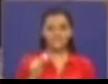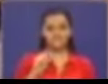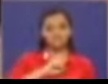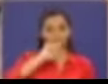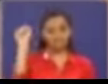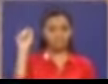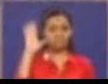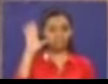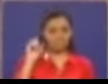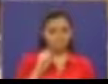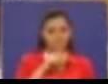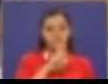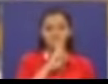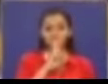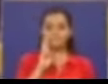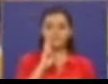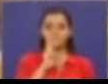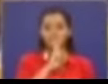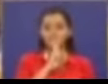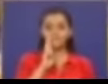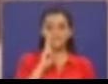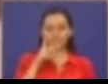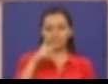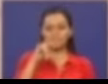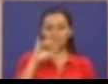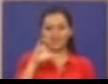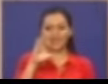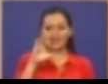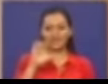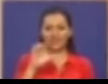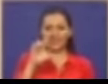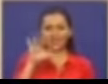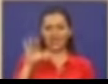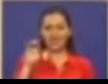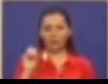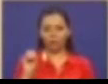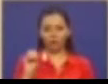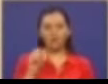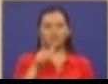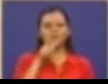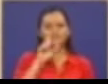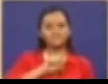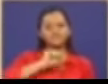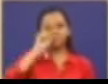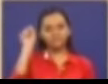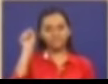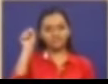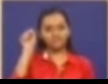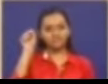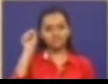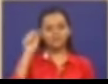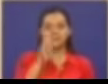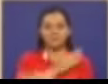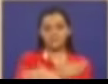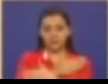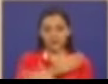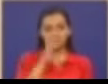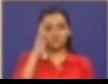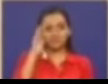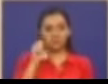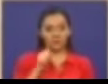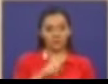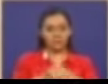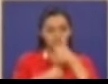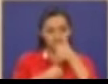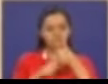Cuenca, restaurante Picantes de Leo. Concursante Sonia Moscoso, felicitaciones a Cuenca y su